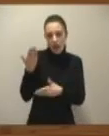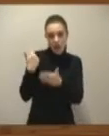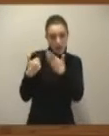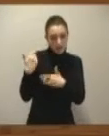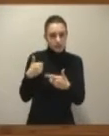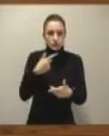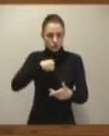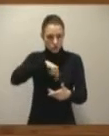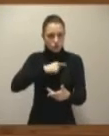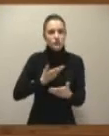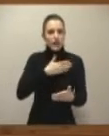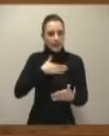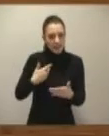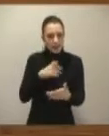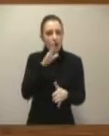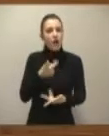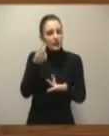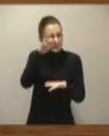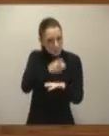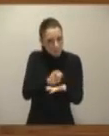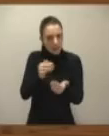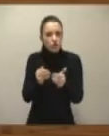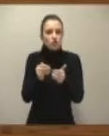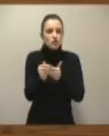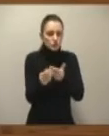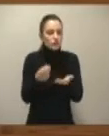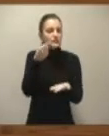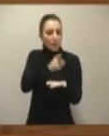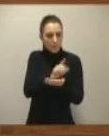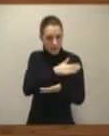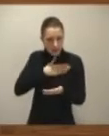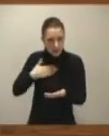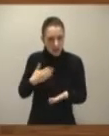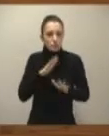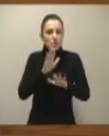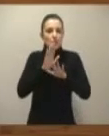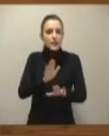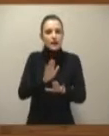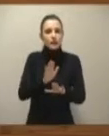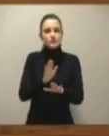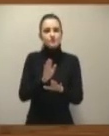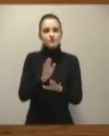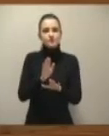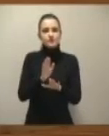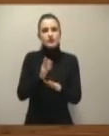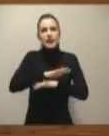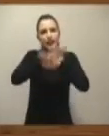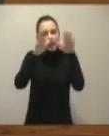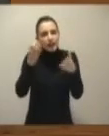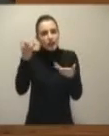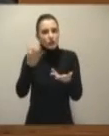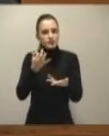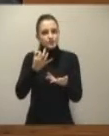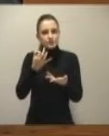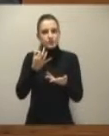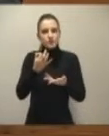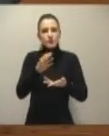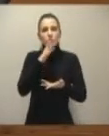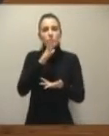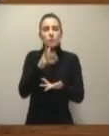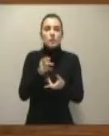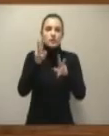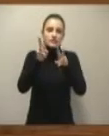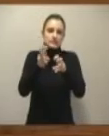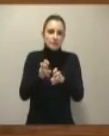tienen dispuestos ahora y nos tendrán dispuestos en el futuro. Pero, desde luego, para aumentar las situaciones de descrédito sobre